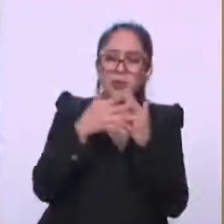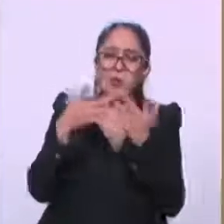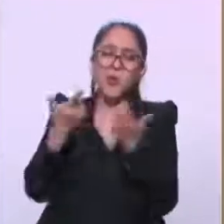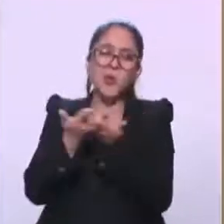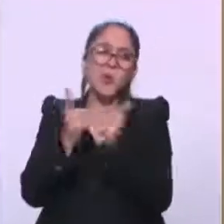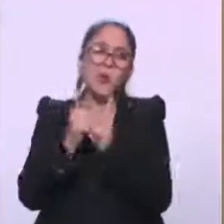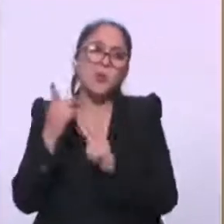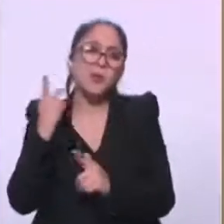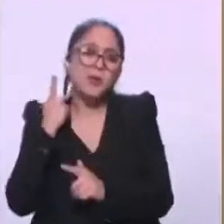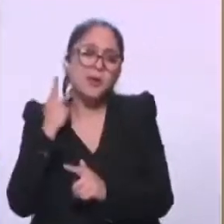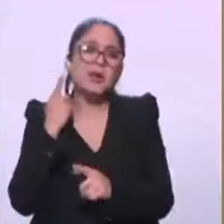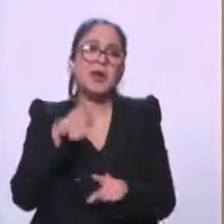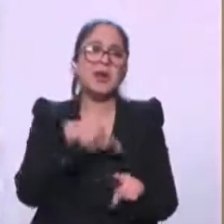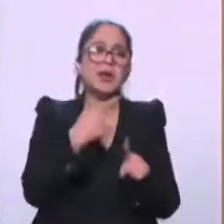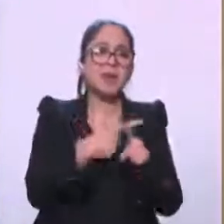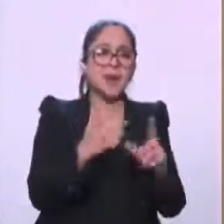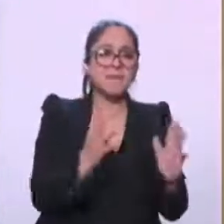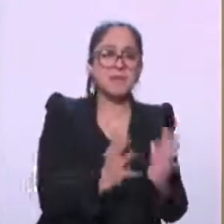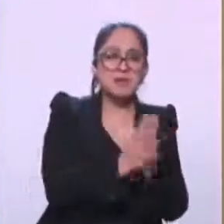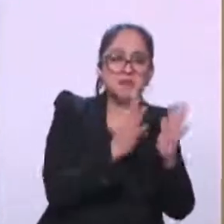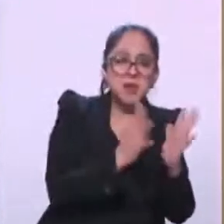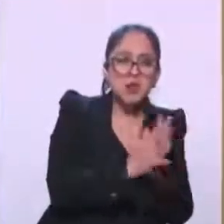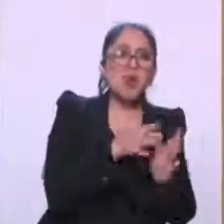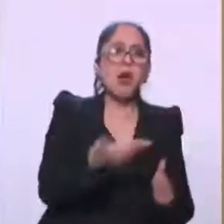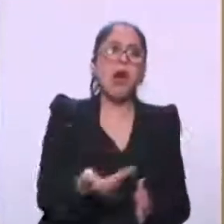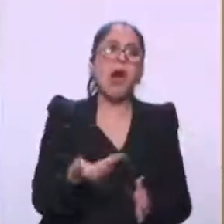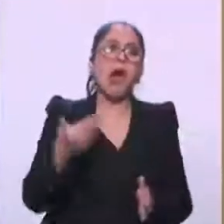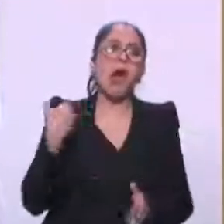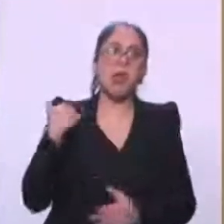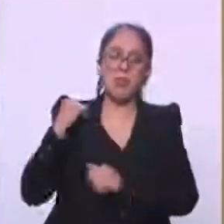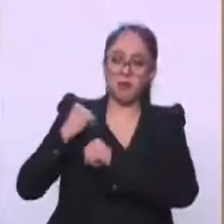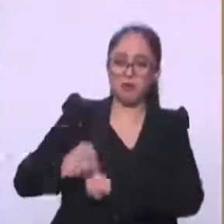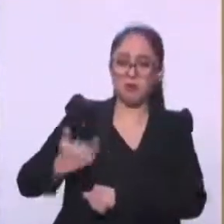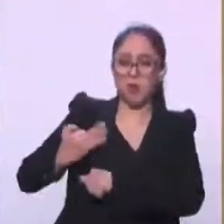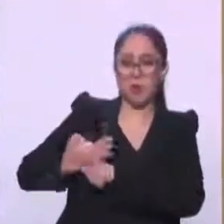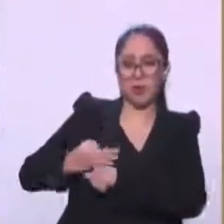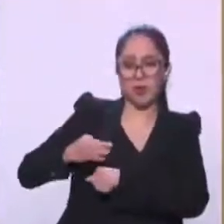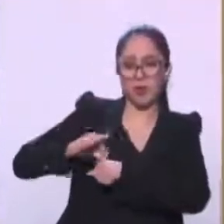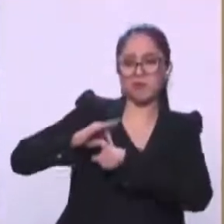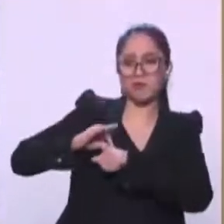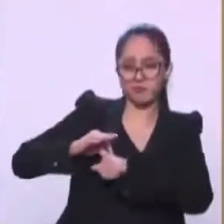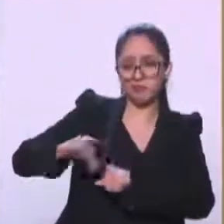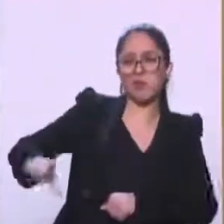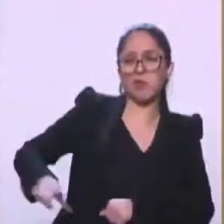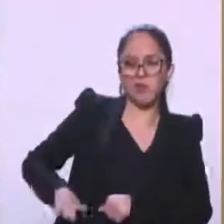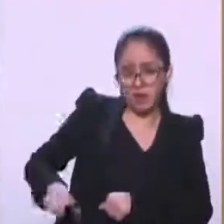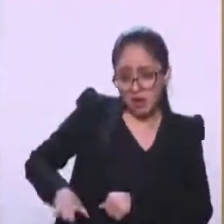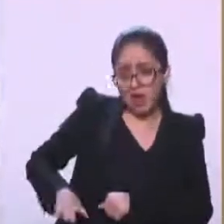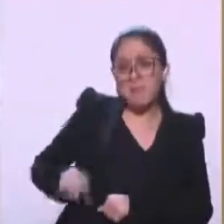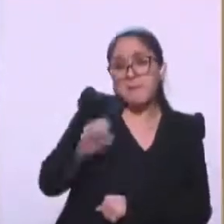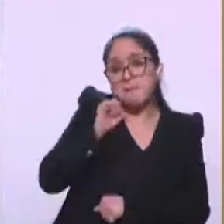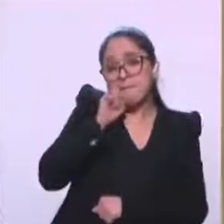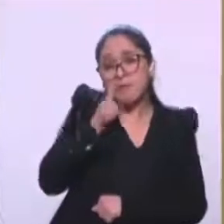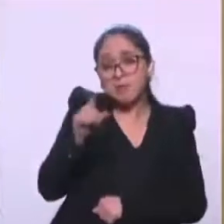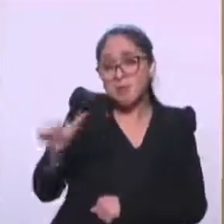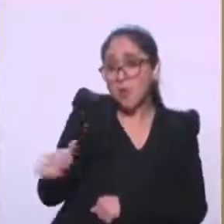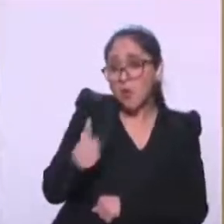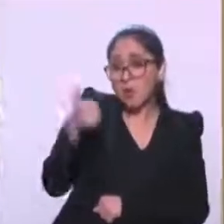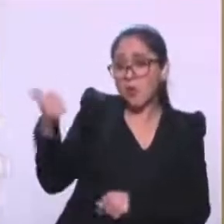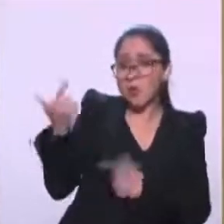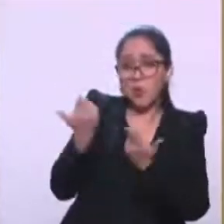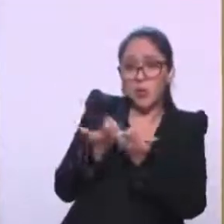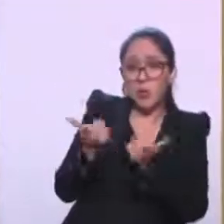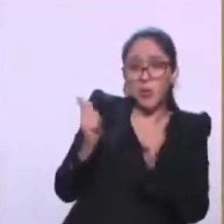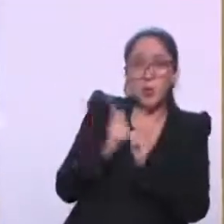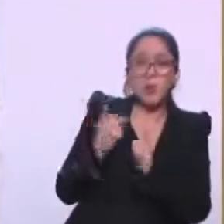quién está gobernando, y a eso, si a eso le sumamos el tema de las alianzas, bueno, o sea,